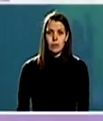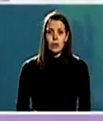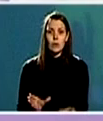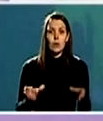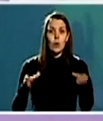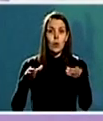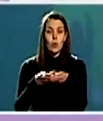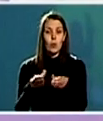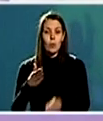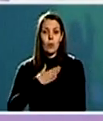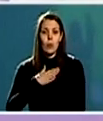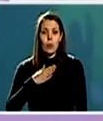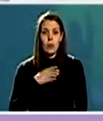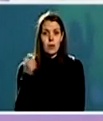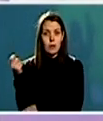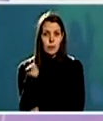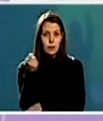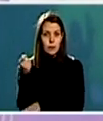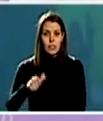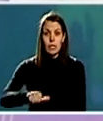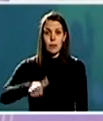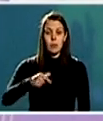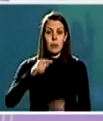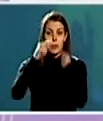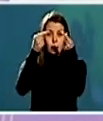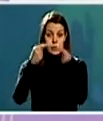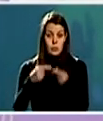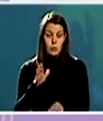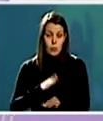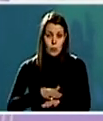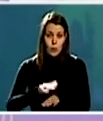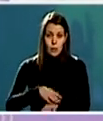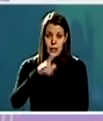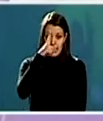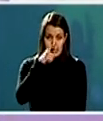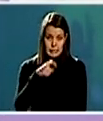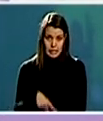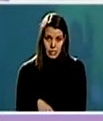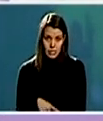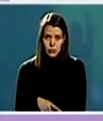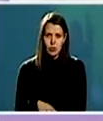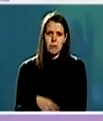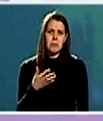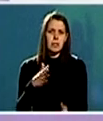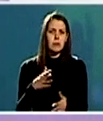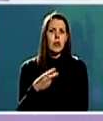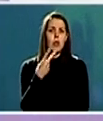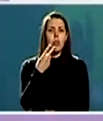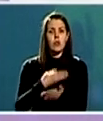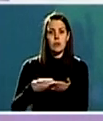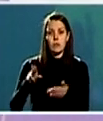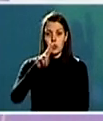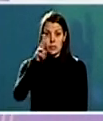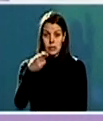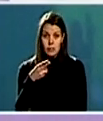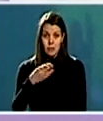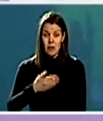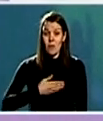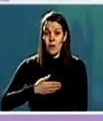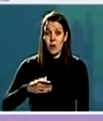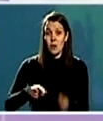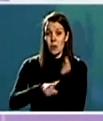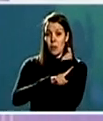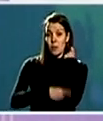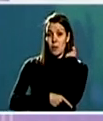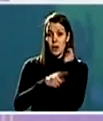o pleno consorcio provincial de bombeiros aprobó orzamento para 2010 que ascende a cerca de 2 millón de euros nos próximos